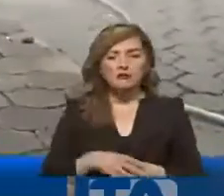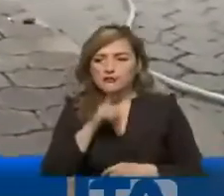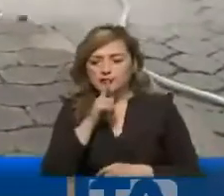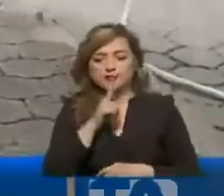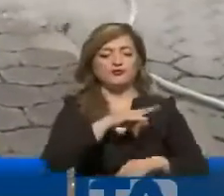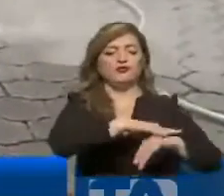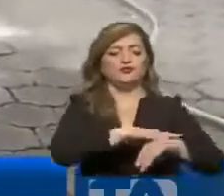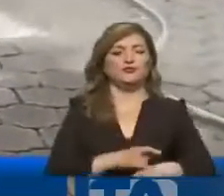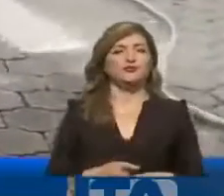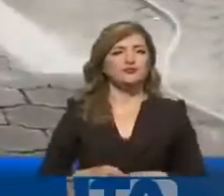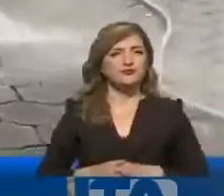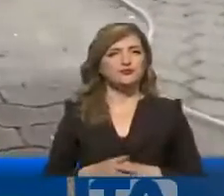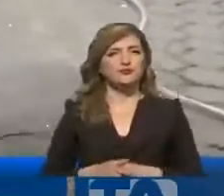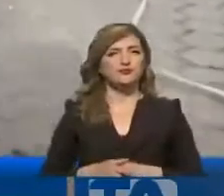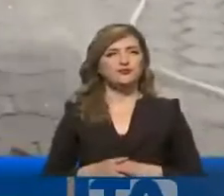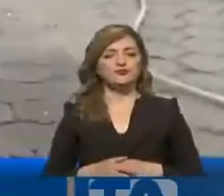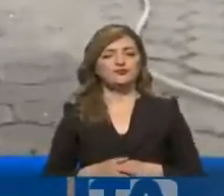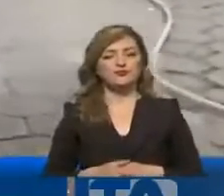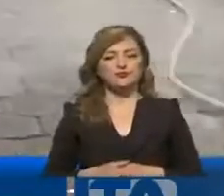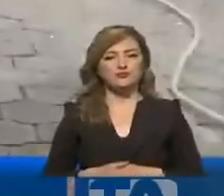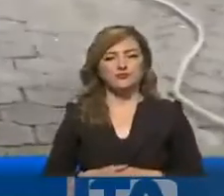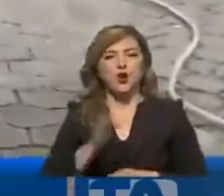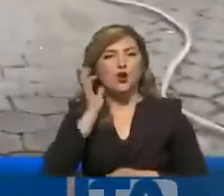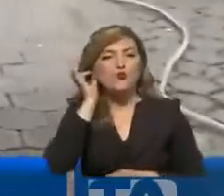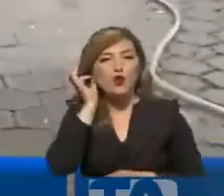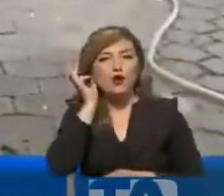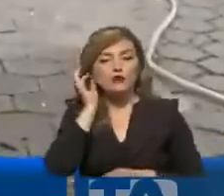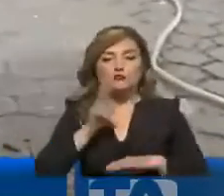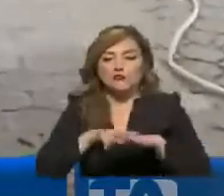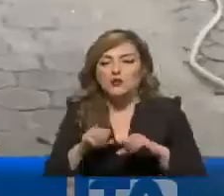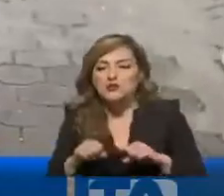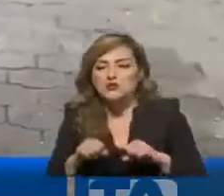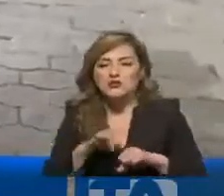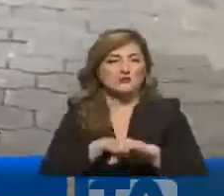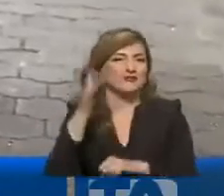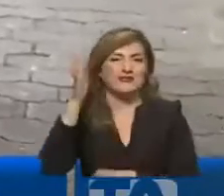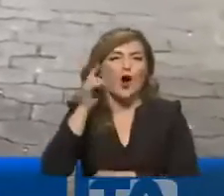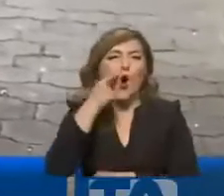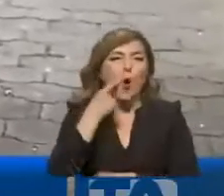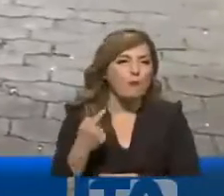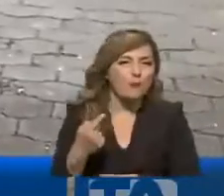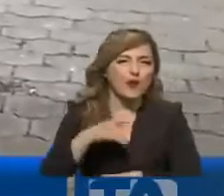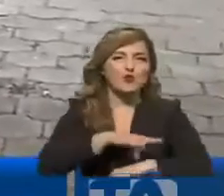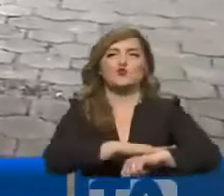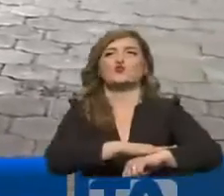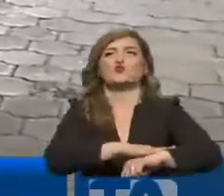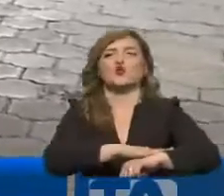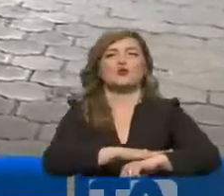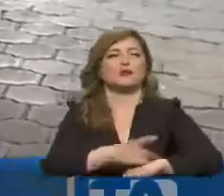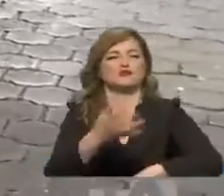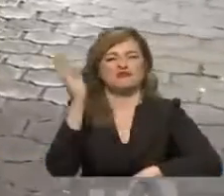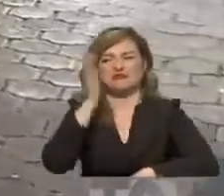prácticas. Como yo digo, es un tema de género. Nunca vemos a una mujer precisamente haciendo estas prácticas, sino únicamente a los